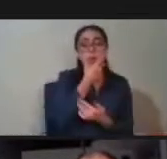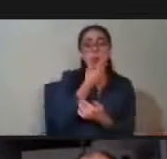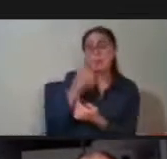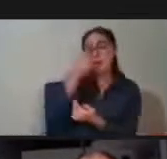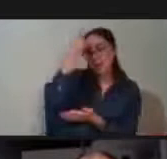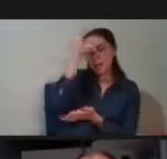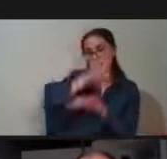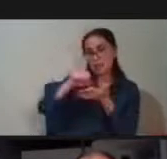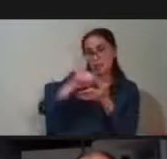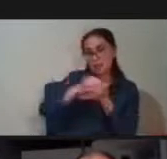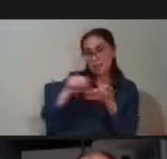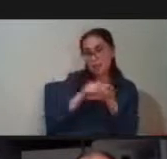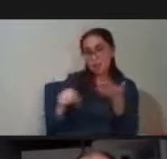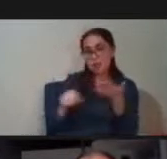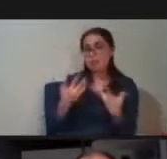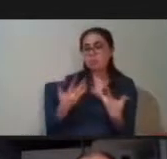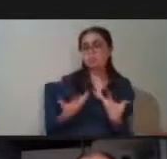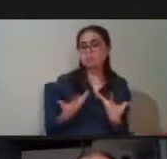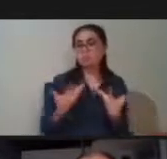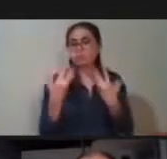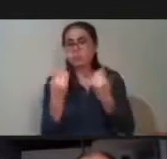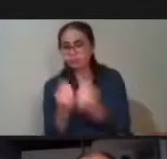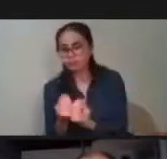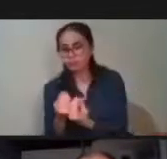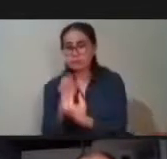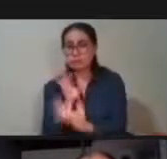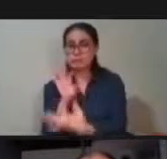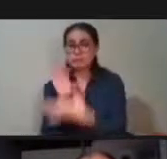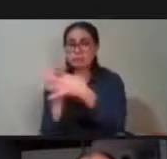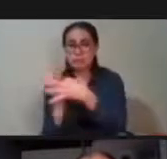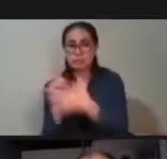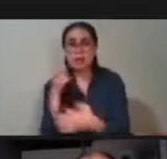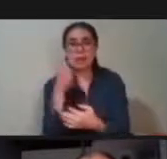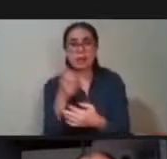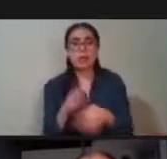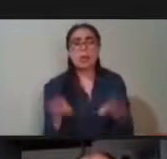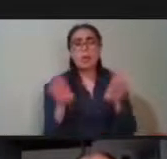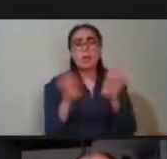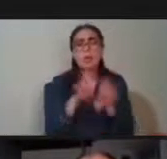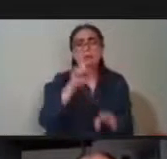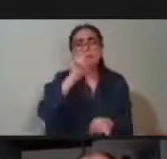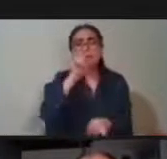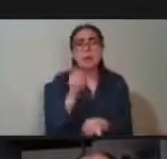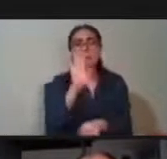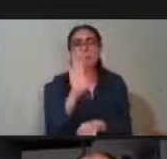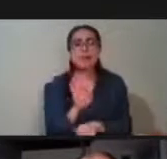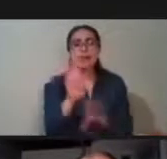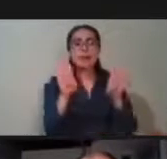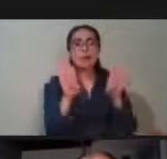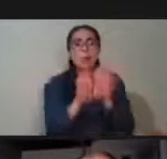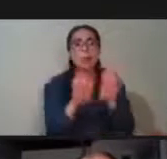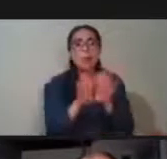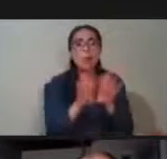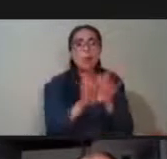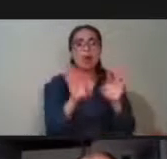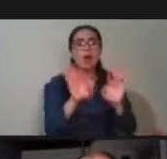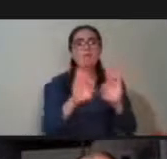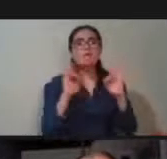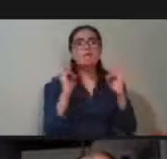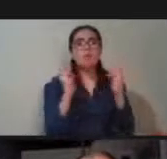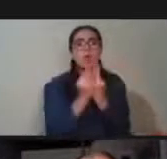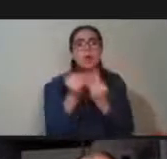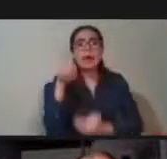de habitarle el cuerpo. Cuando vos habitás el cuerpo, que es un acto mimético, por cierto, acá tenemos la mímesis del